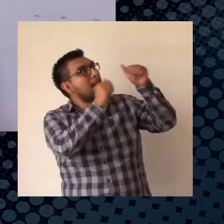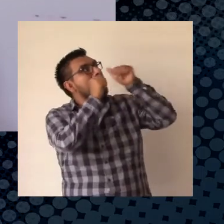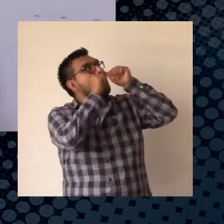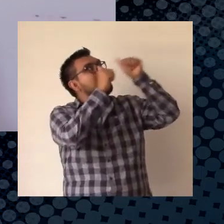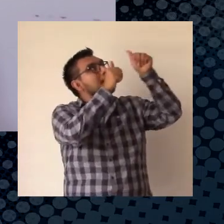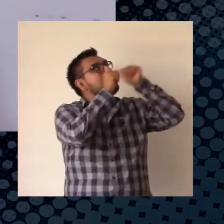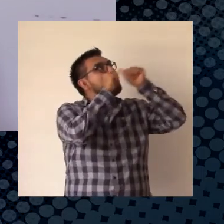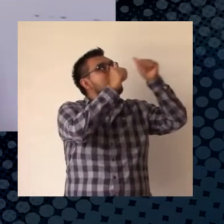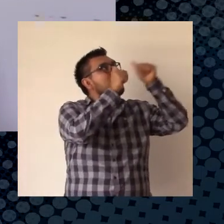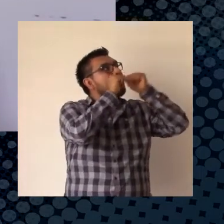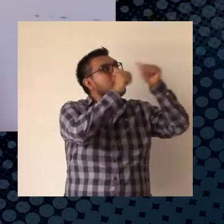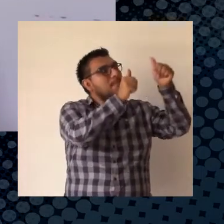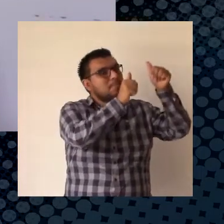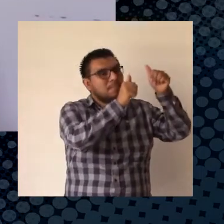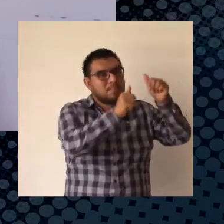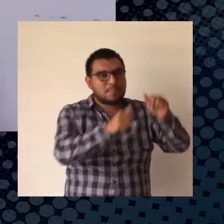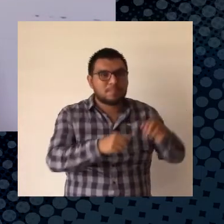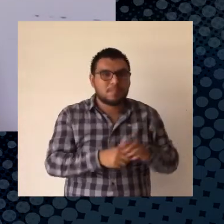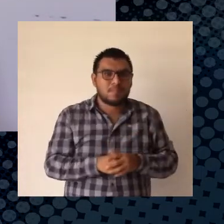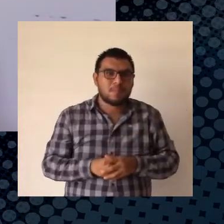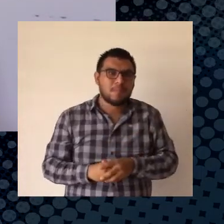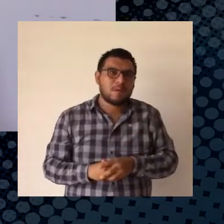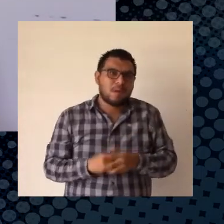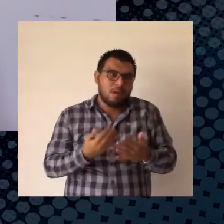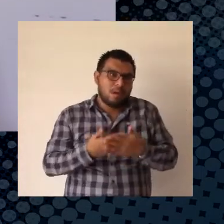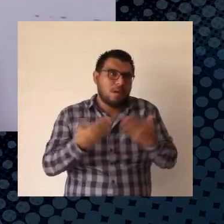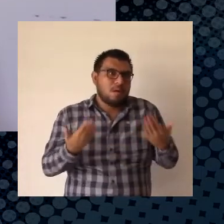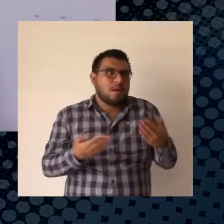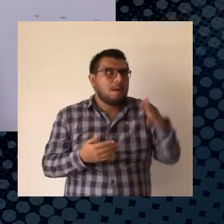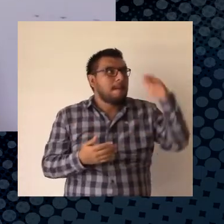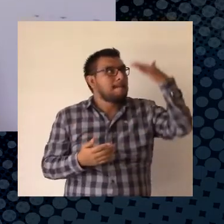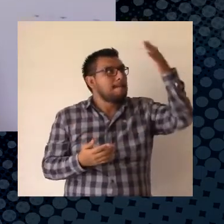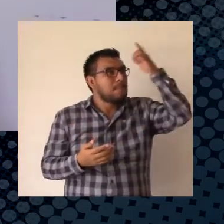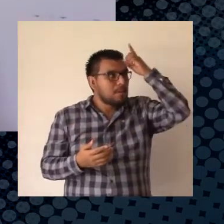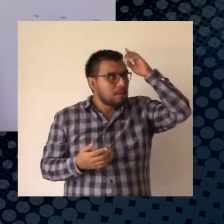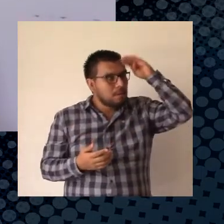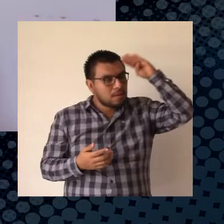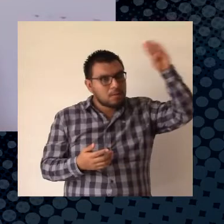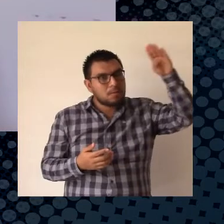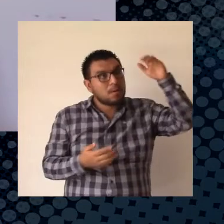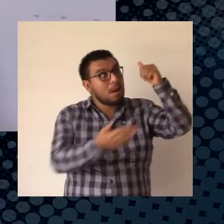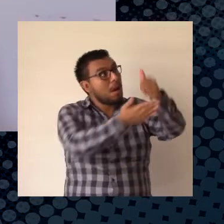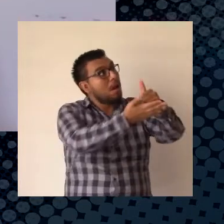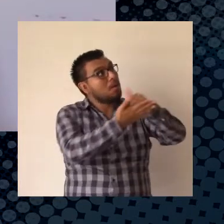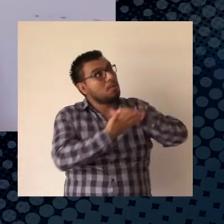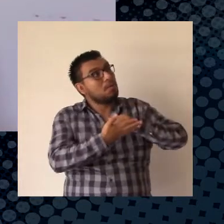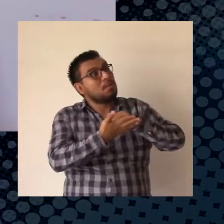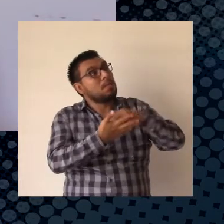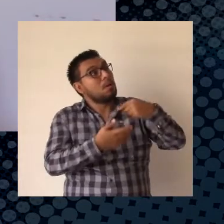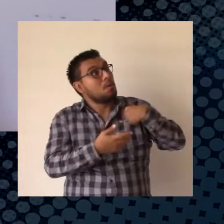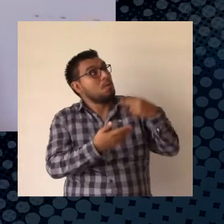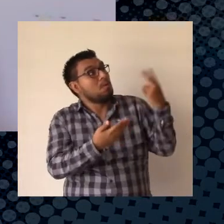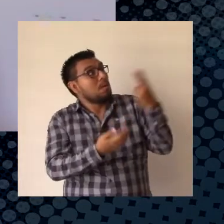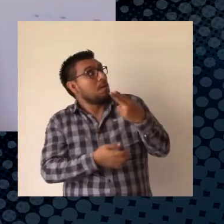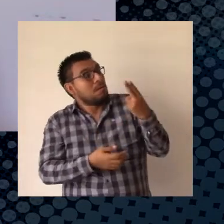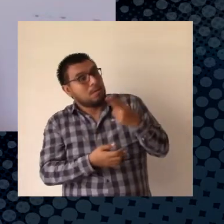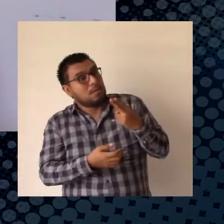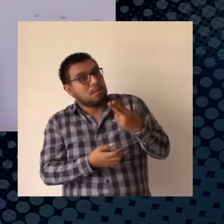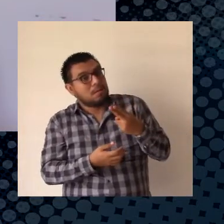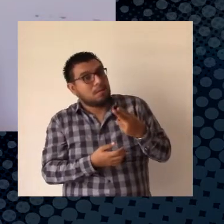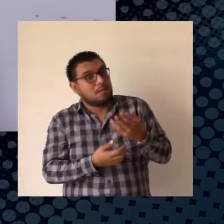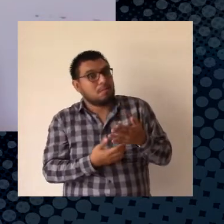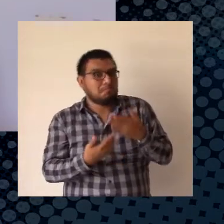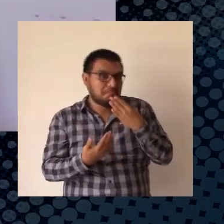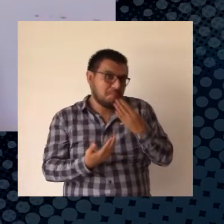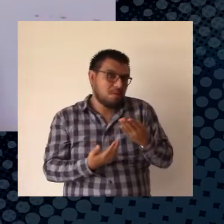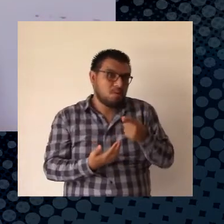que buscar abajo, no tienen que buscar atrás. Señor, ahí estás. Ayúdame. Te necesito.